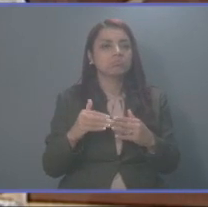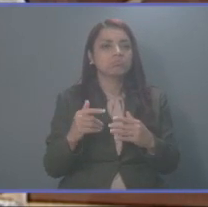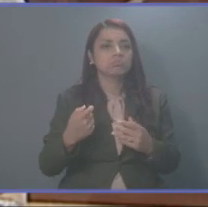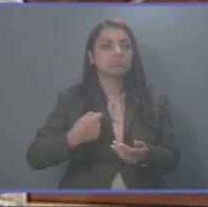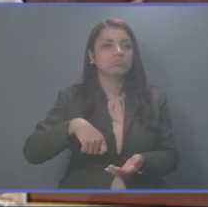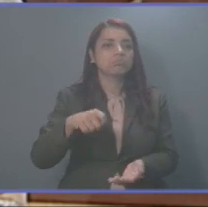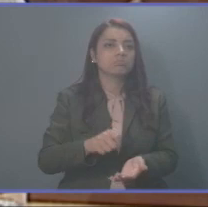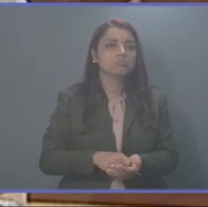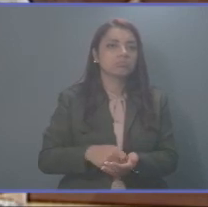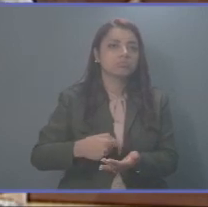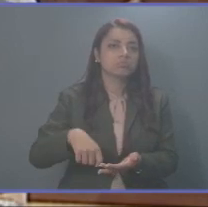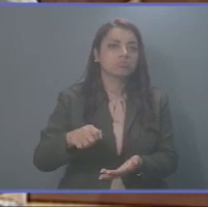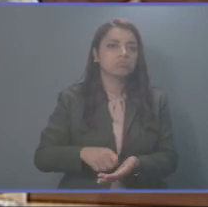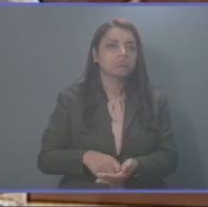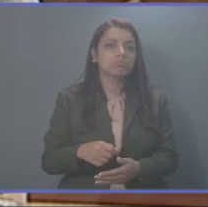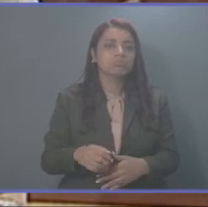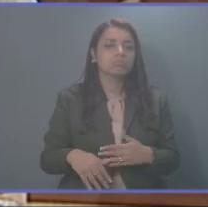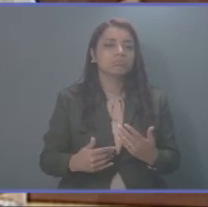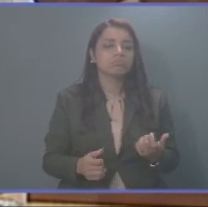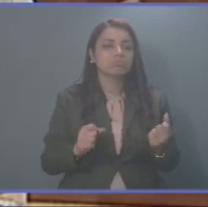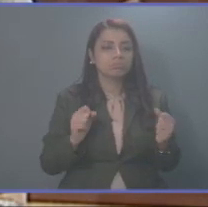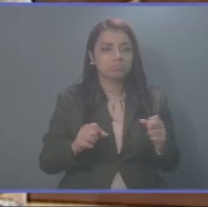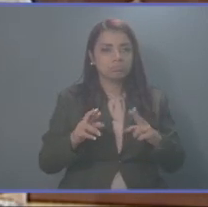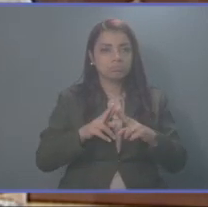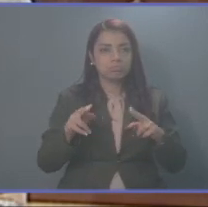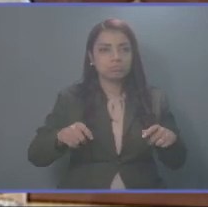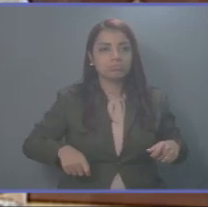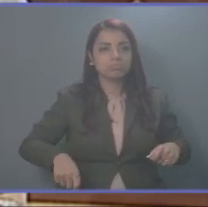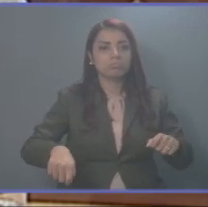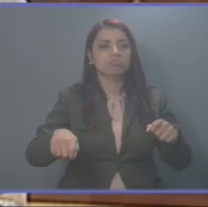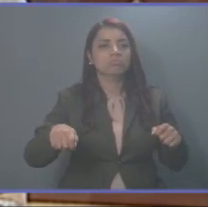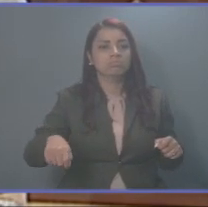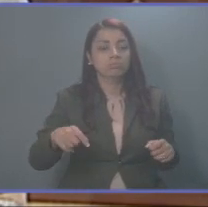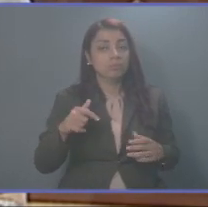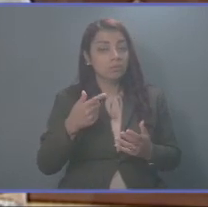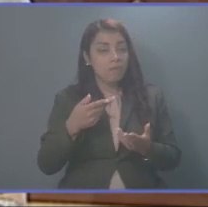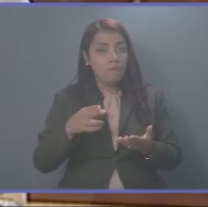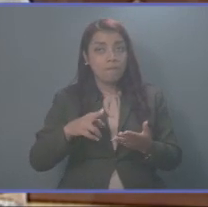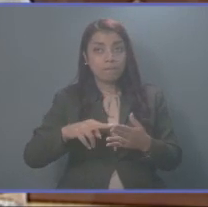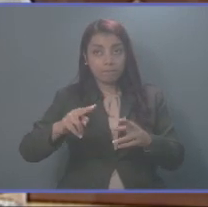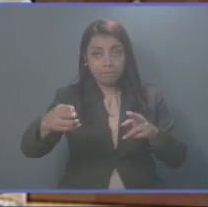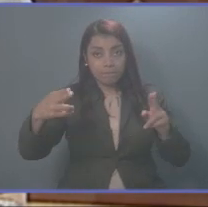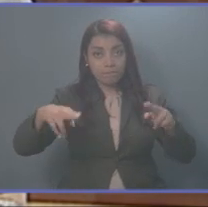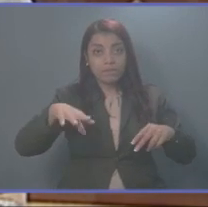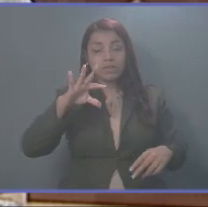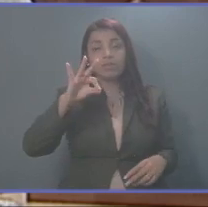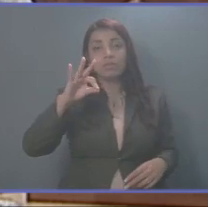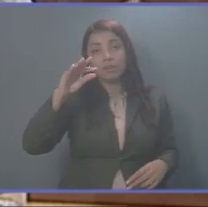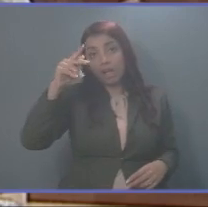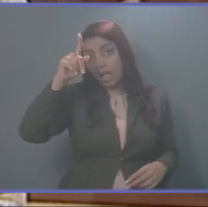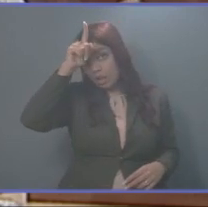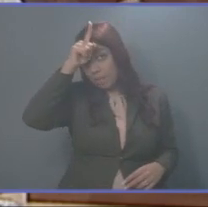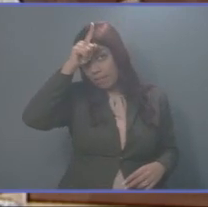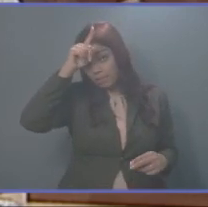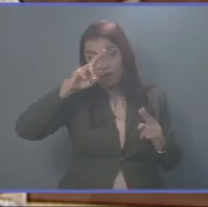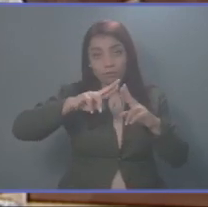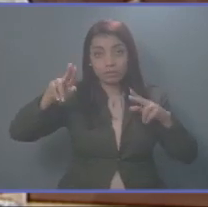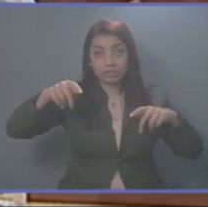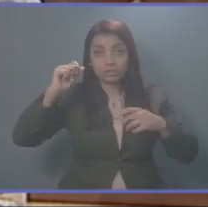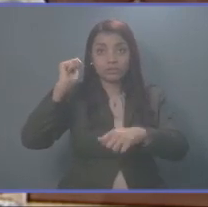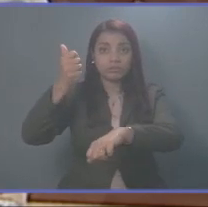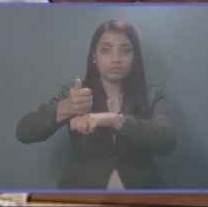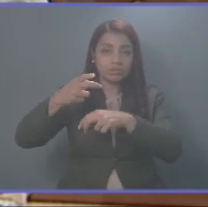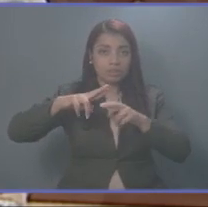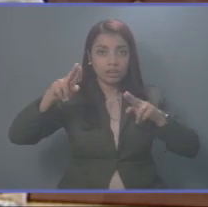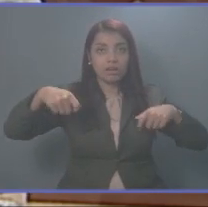o revitalizado convenios con instituciones como la Fundación Hans Seidel de Alemania, la Agencia